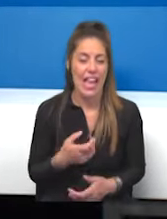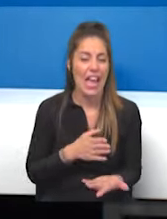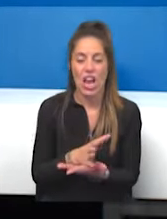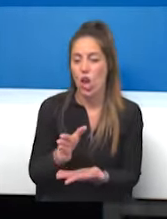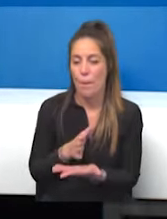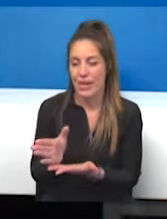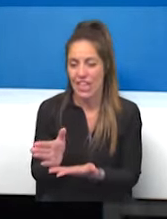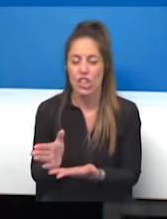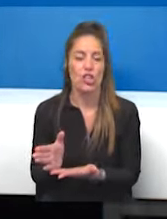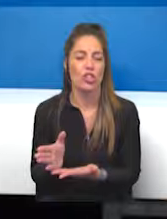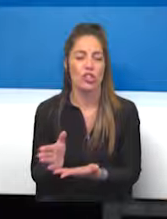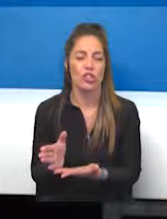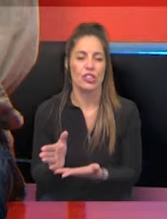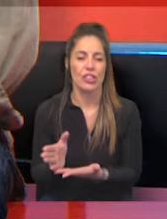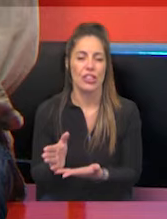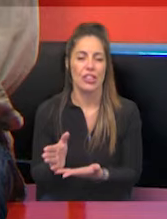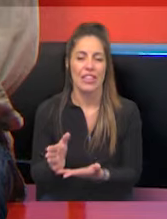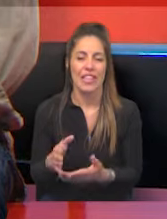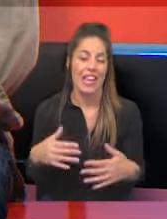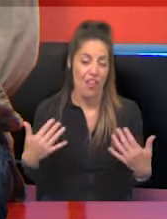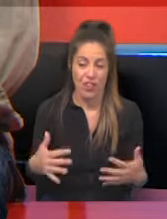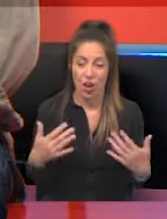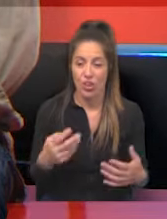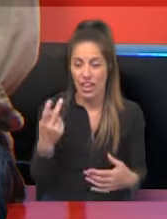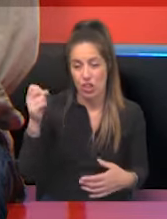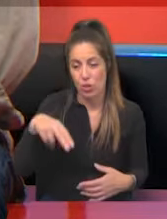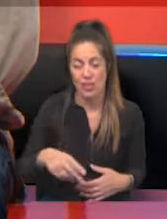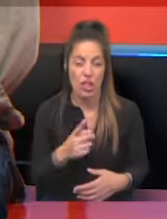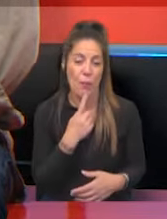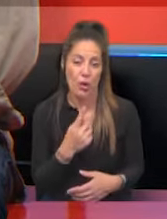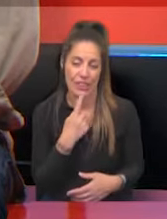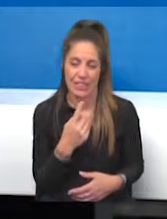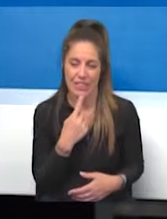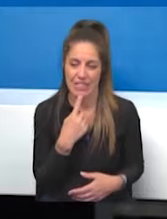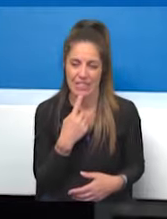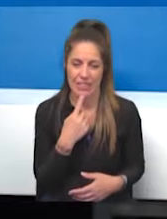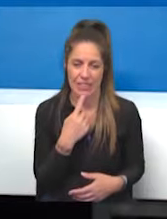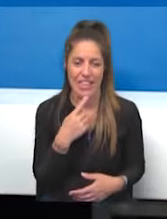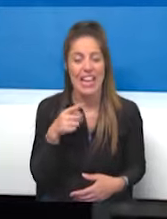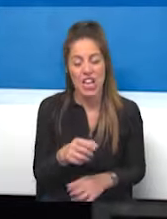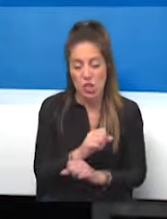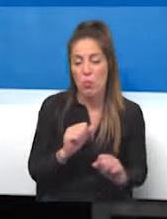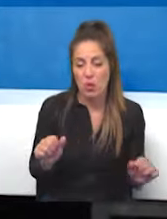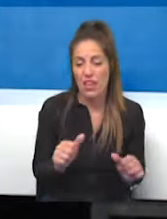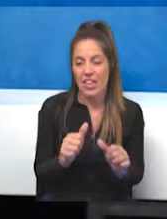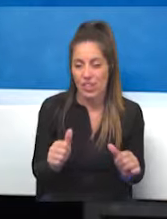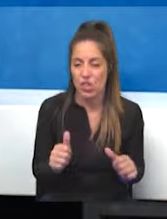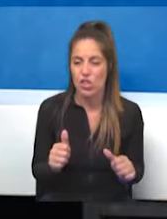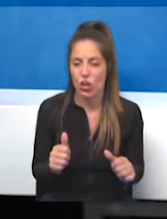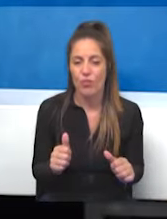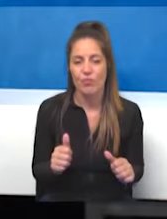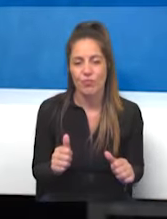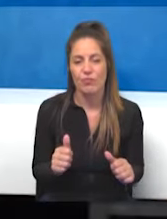de opinión pública en elag las dos opiniones políticas Sí sí eso puede haber este